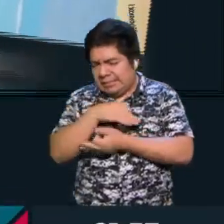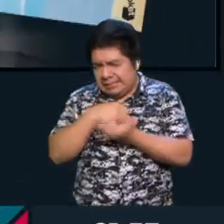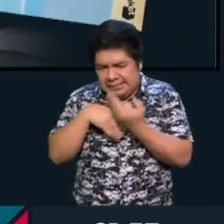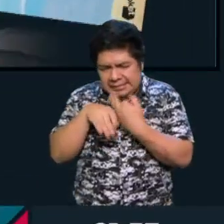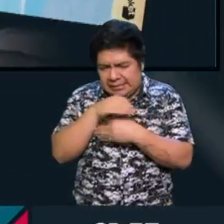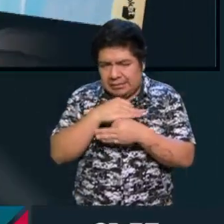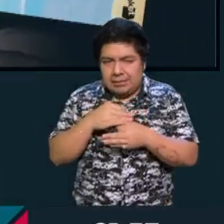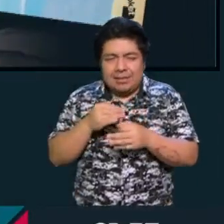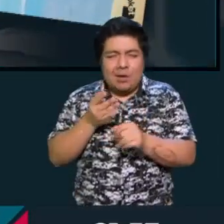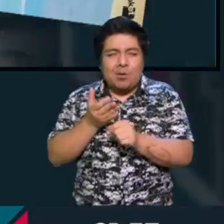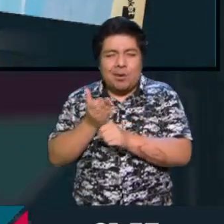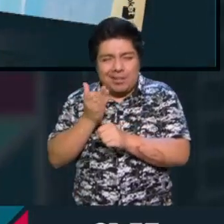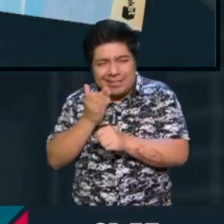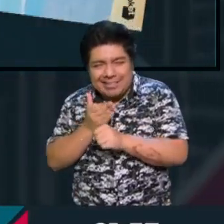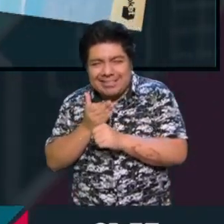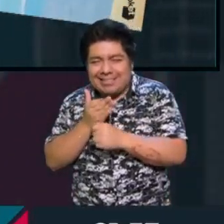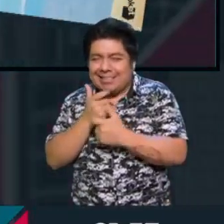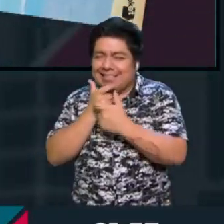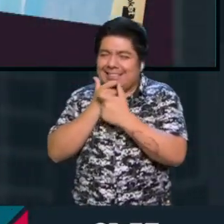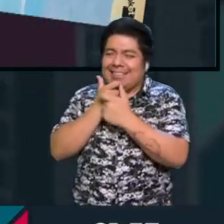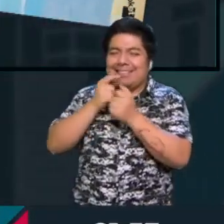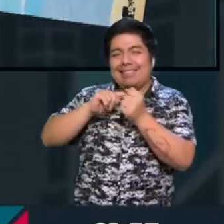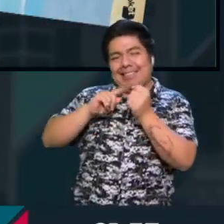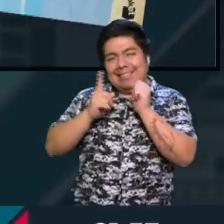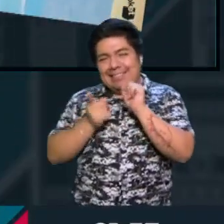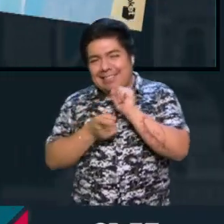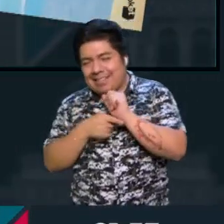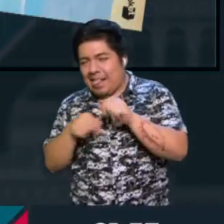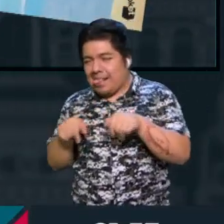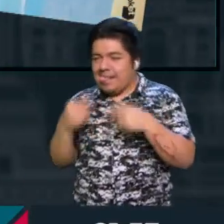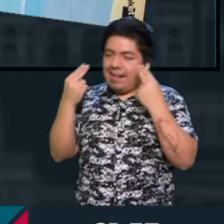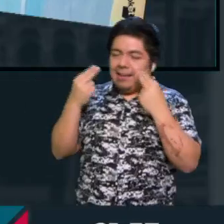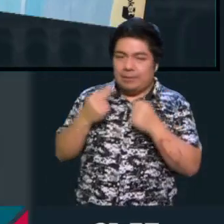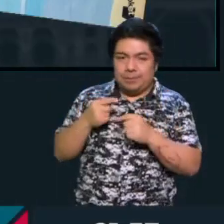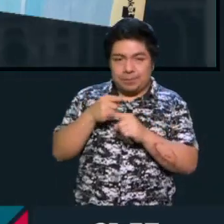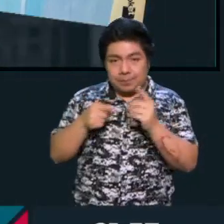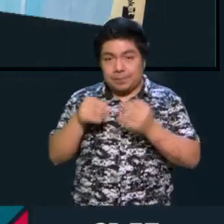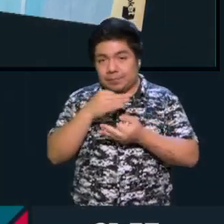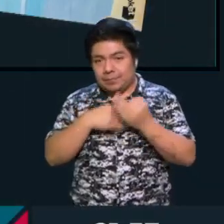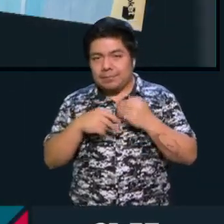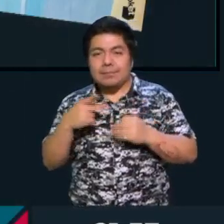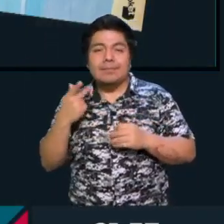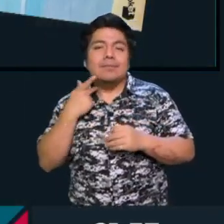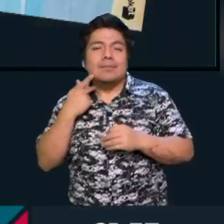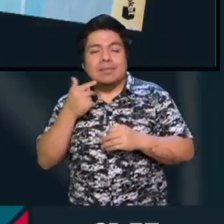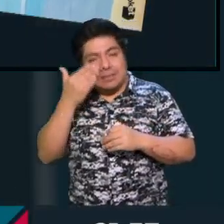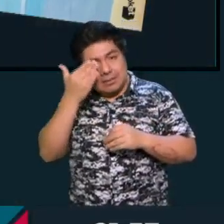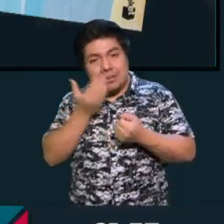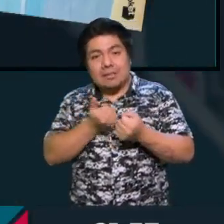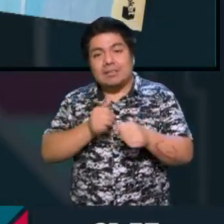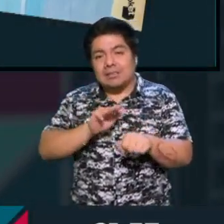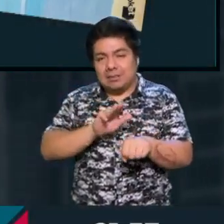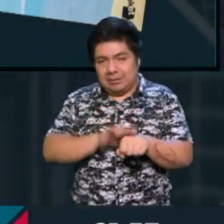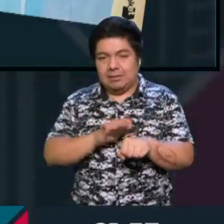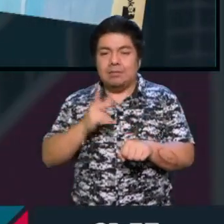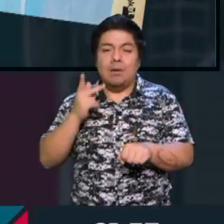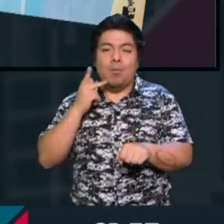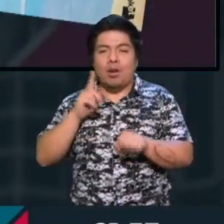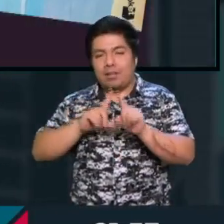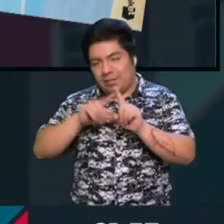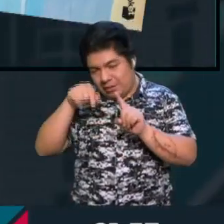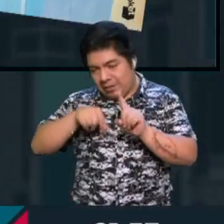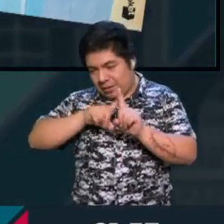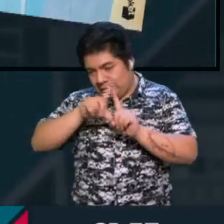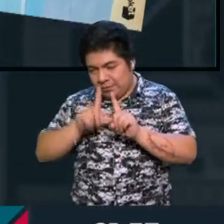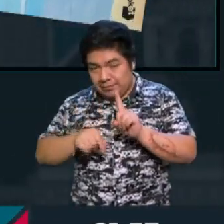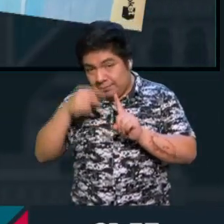recrear con humor, con ironía, con sátira política, ese sistema político mexicano. Y